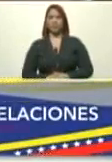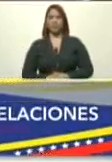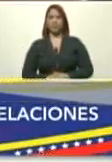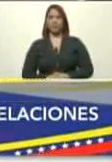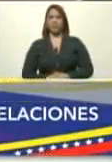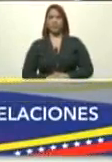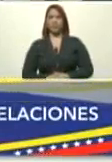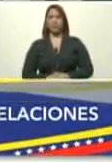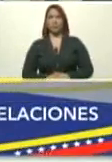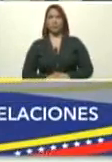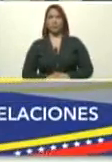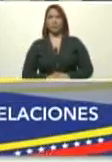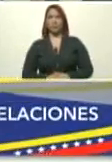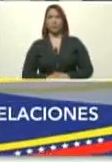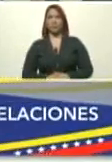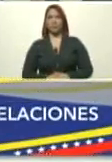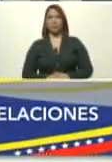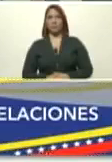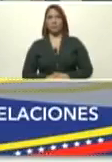que sacó